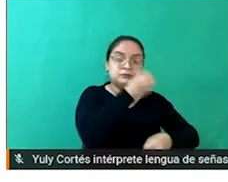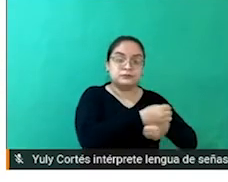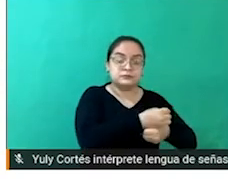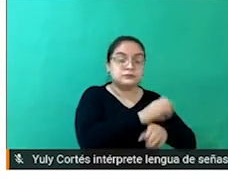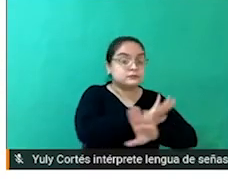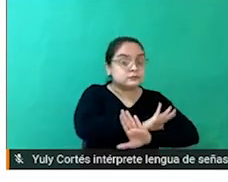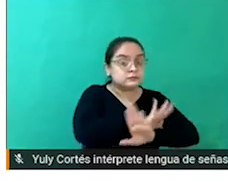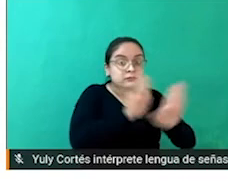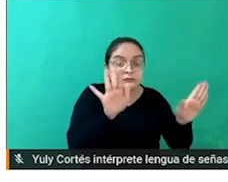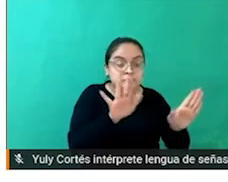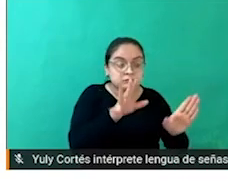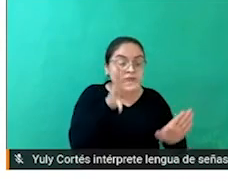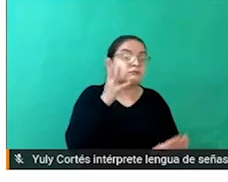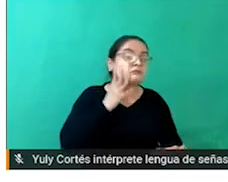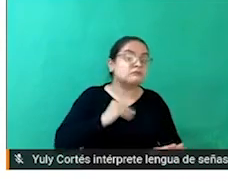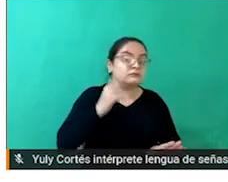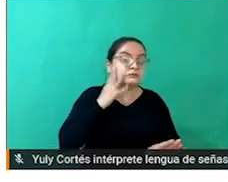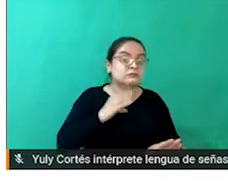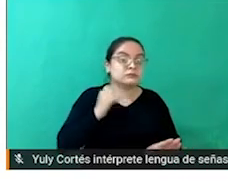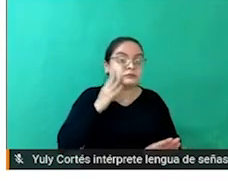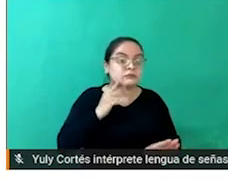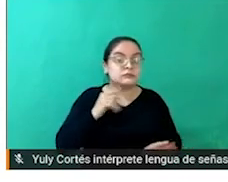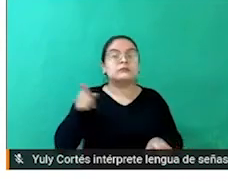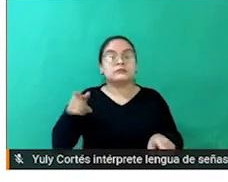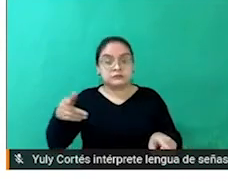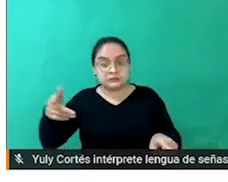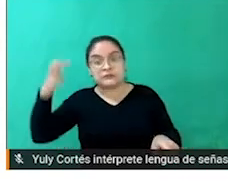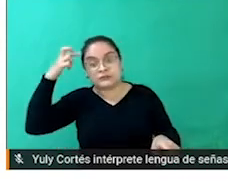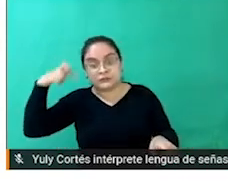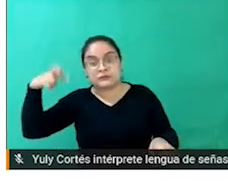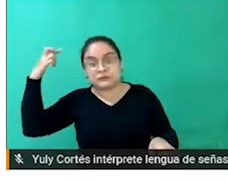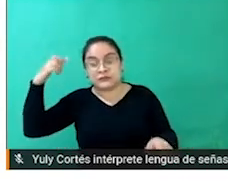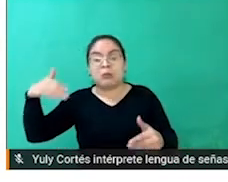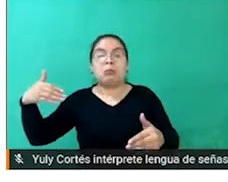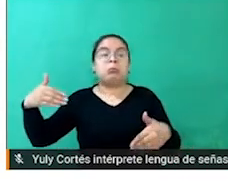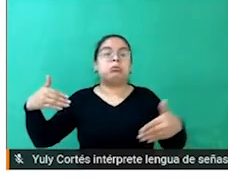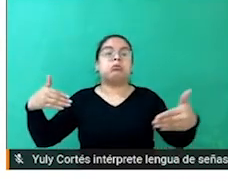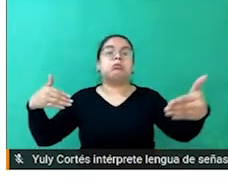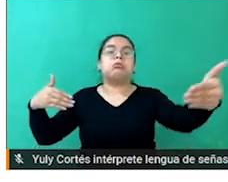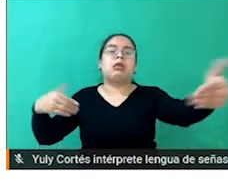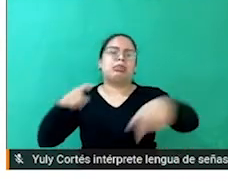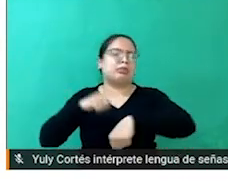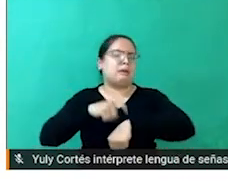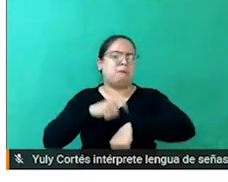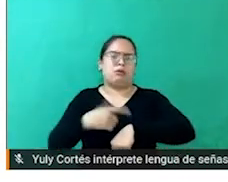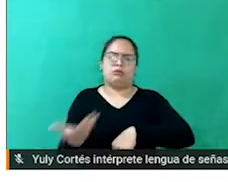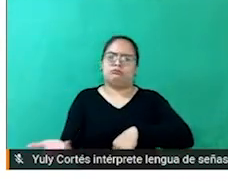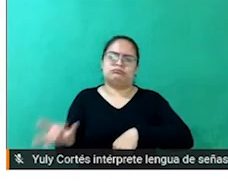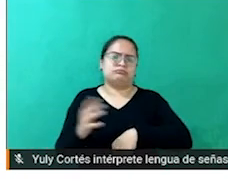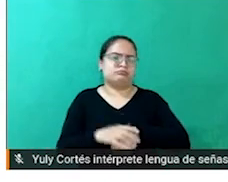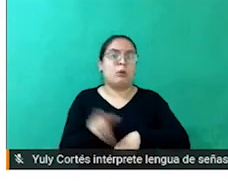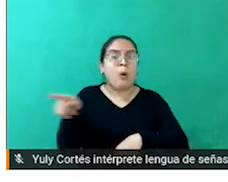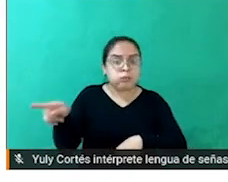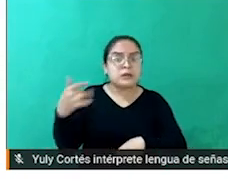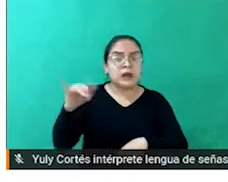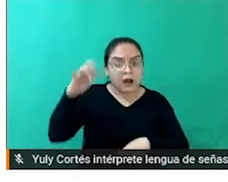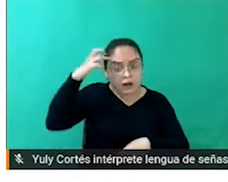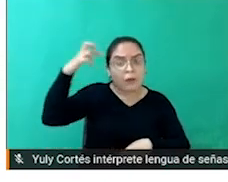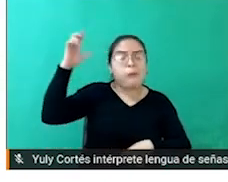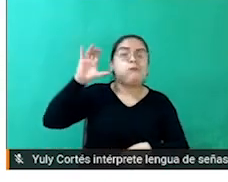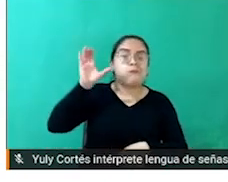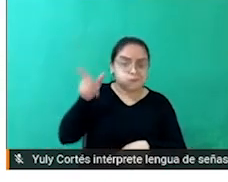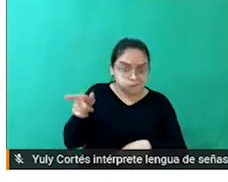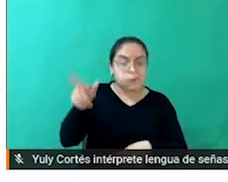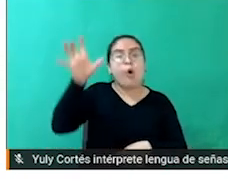tengan la experiencia de los profesionales va a pasar mucho tiempo más. Tenemos una gran riqueza de conocimiento